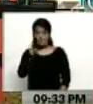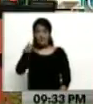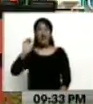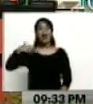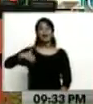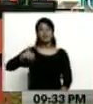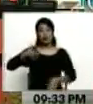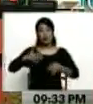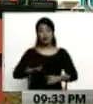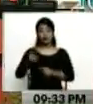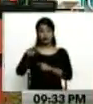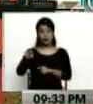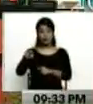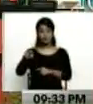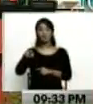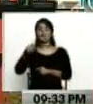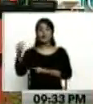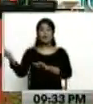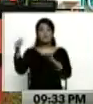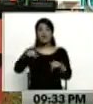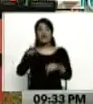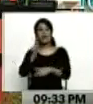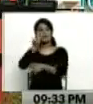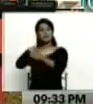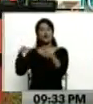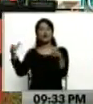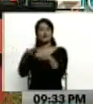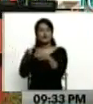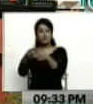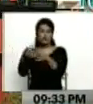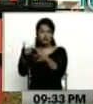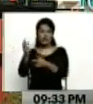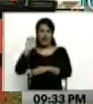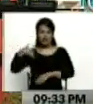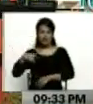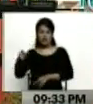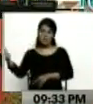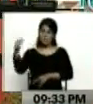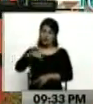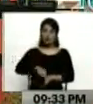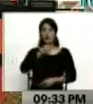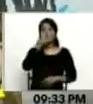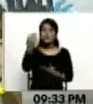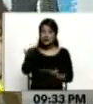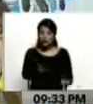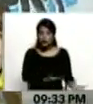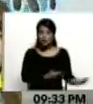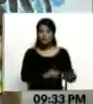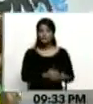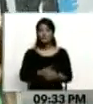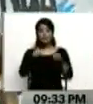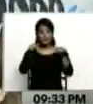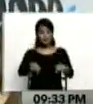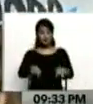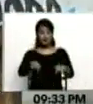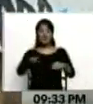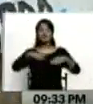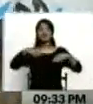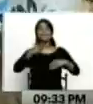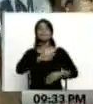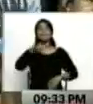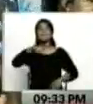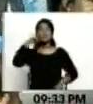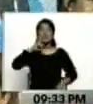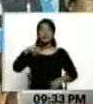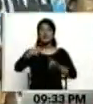militante argentino del movimiento de la campora aquí presente con nosotros bienvenido hermano Bienvenido a la